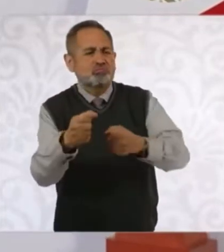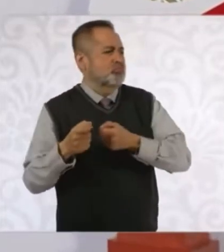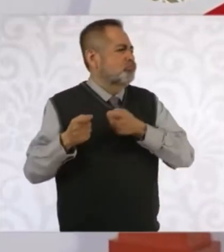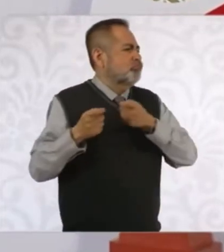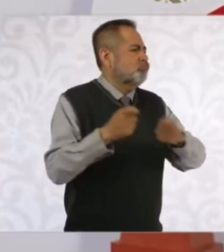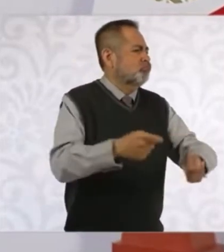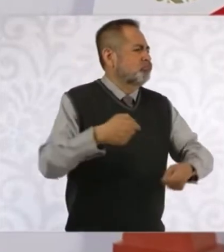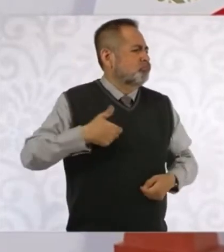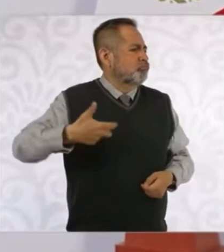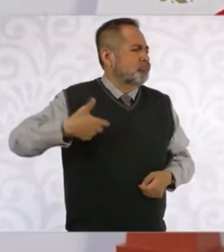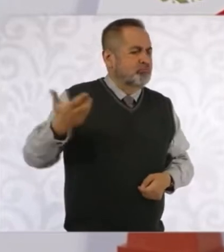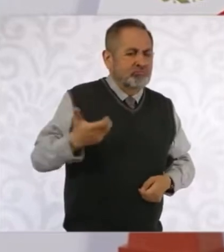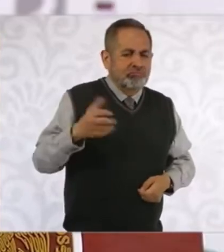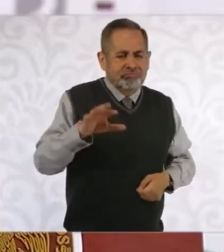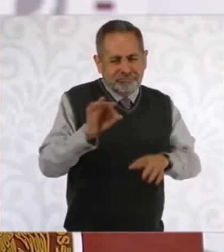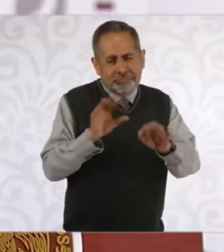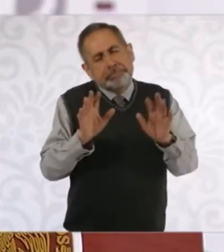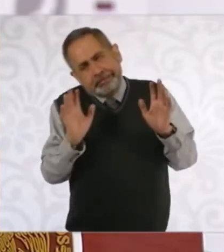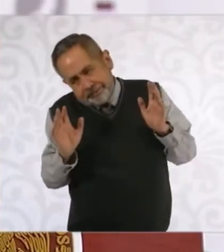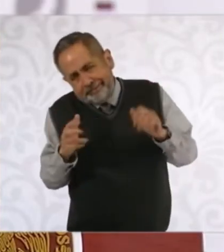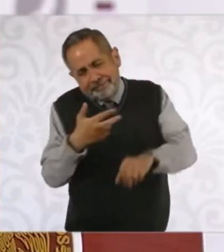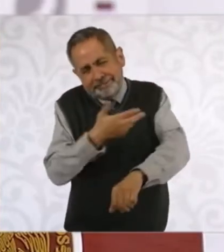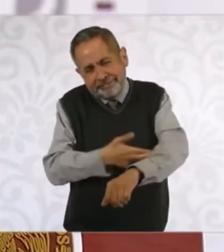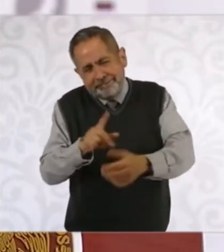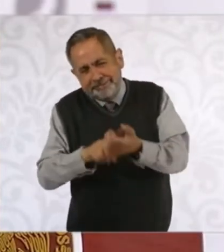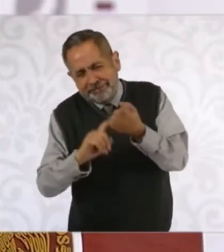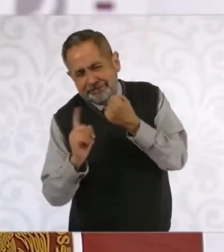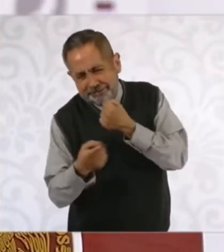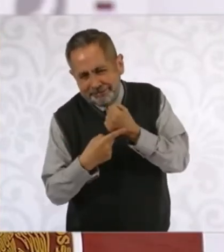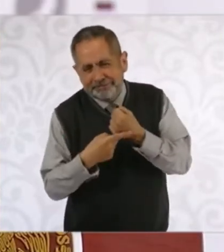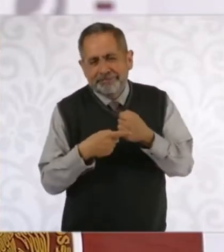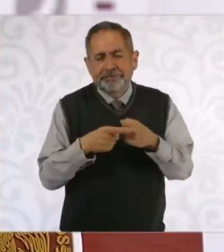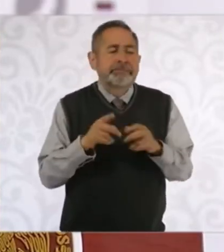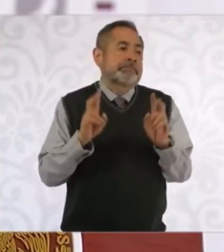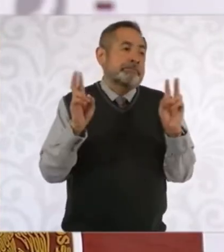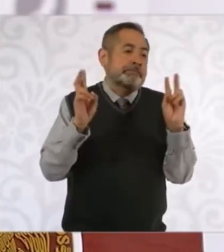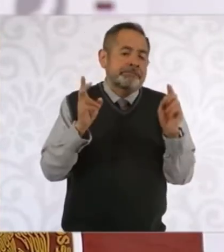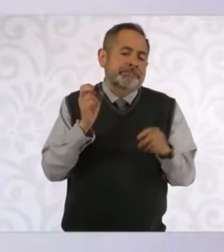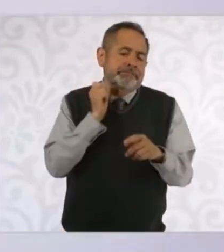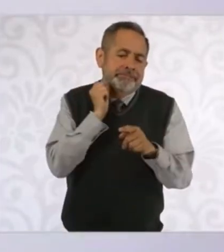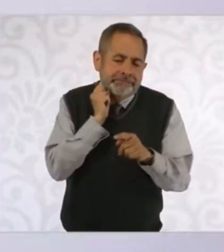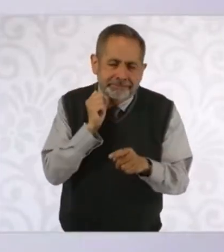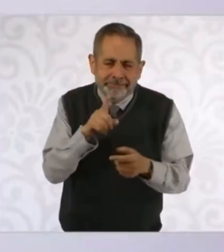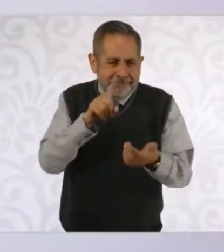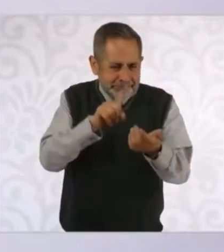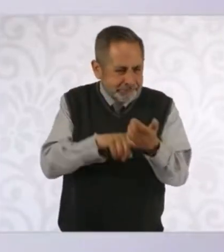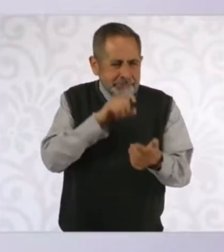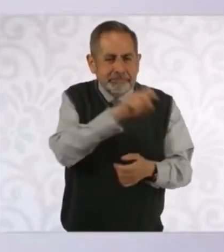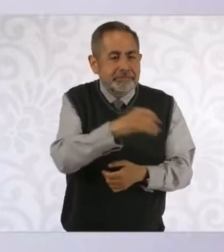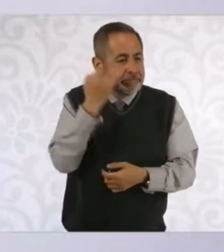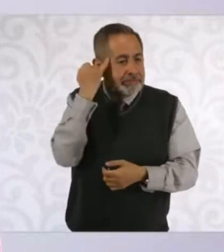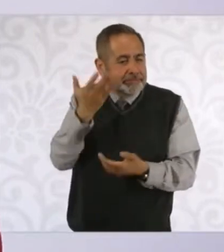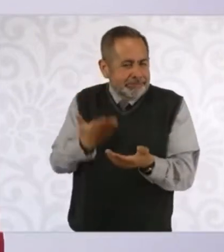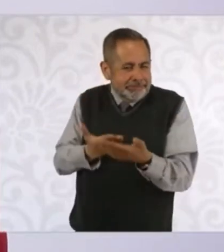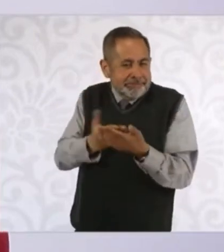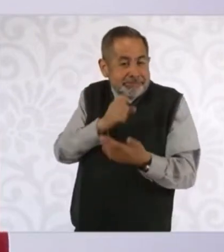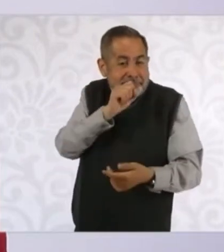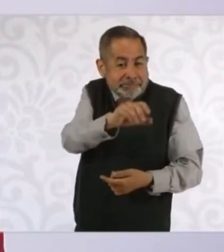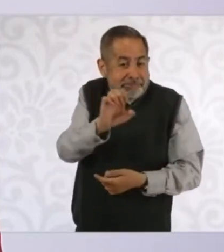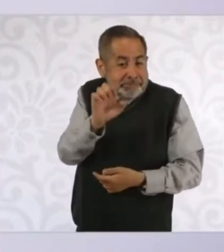el dinero, tanto que gritaban, decían que se preocupaban por la paz, por el bienestar de